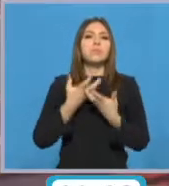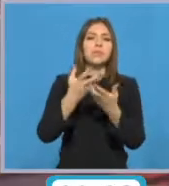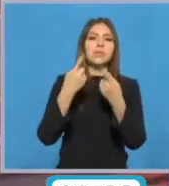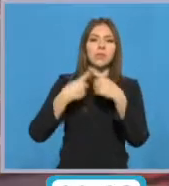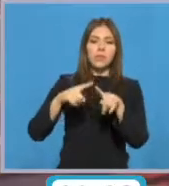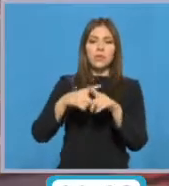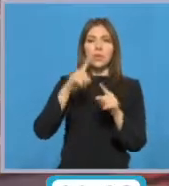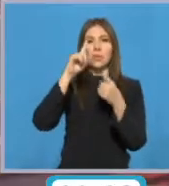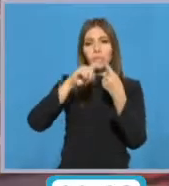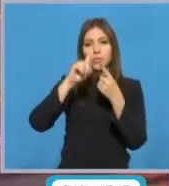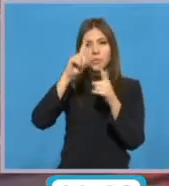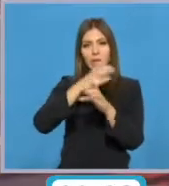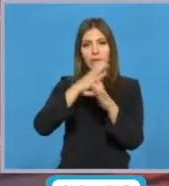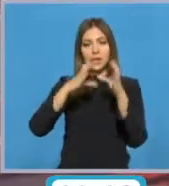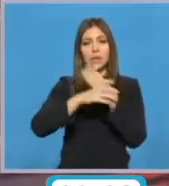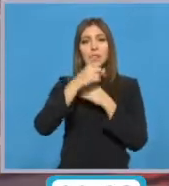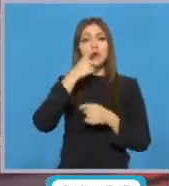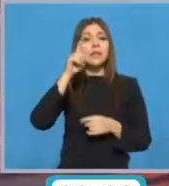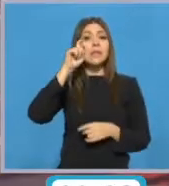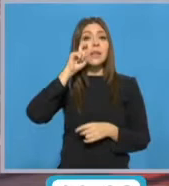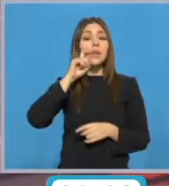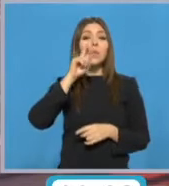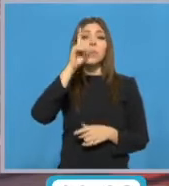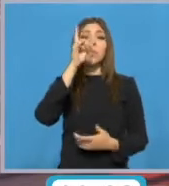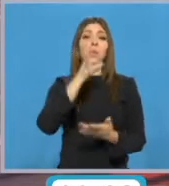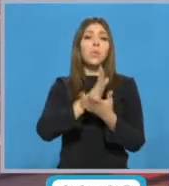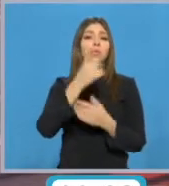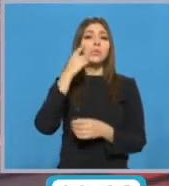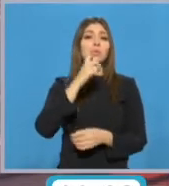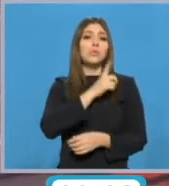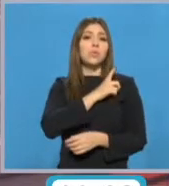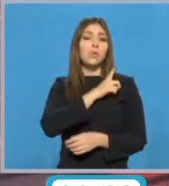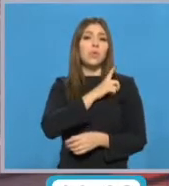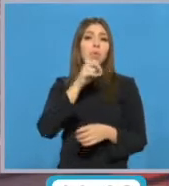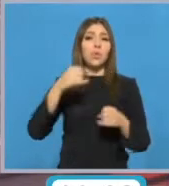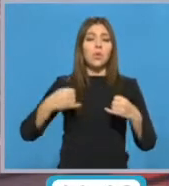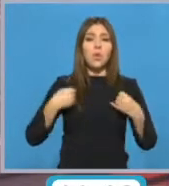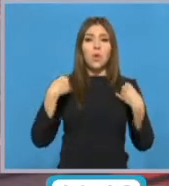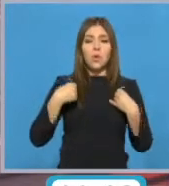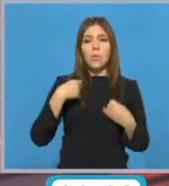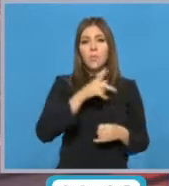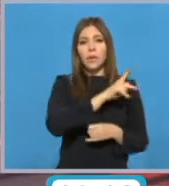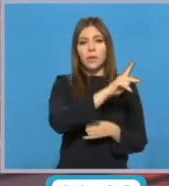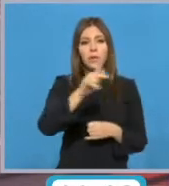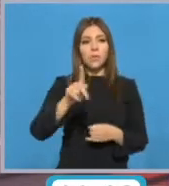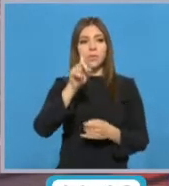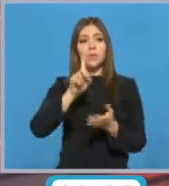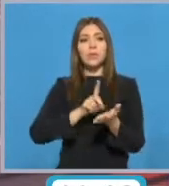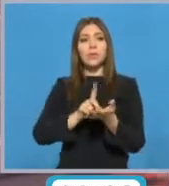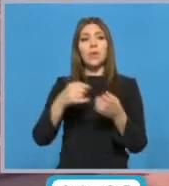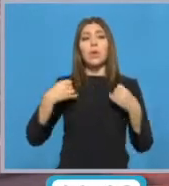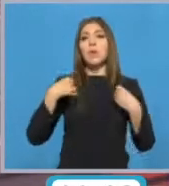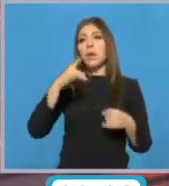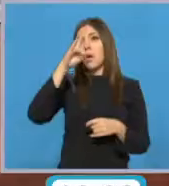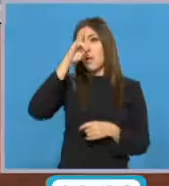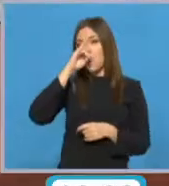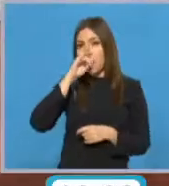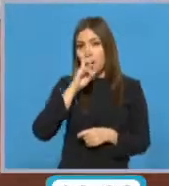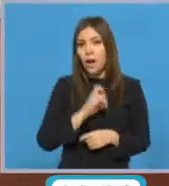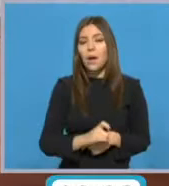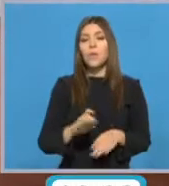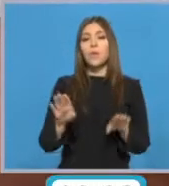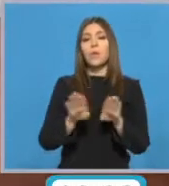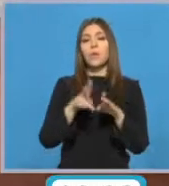primer mito. La sexualidad es para los jóvenes. Ajá. Solo es un derecho para los jóvenes guapos, Además, con ándale.